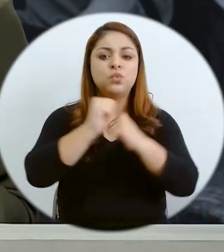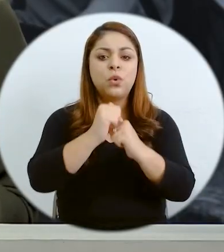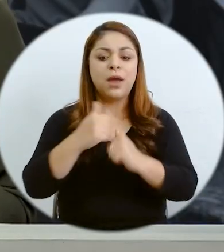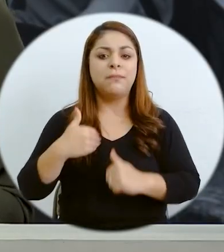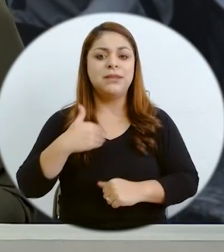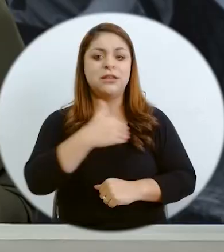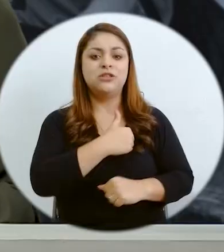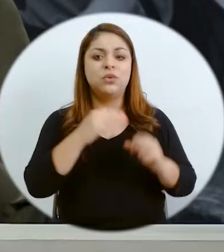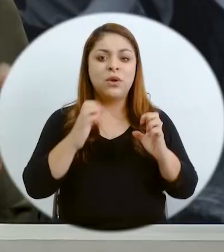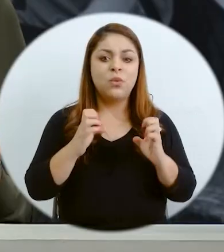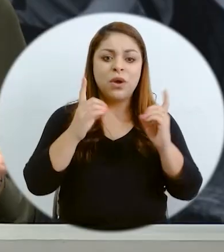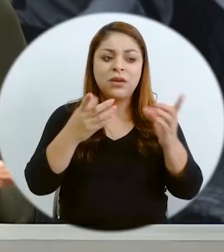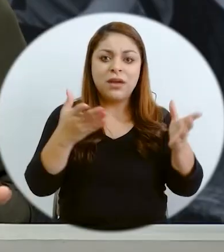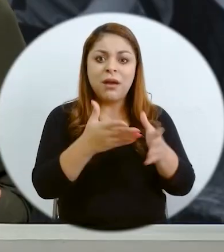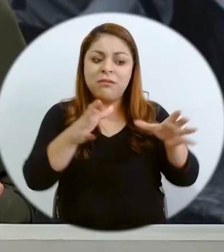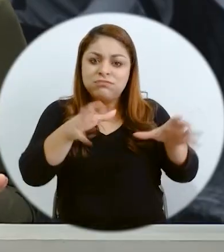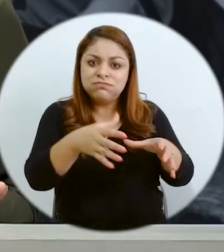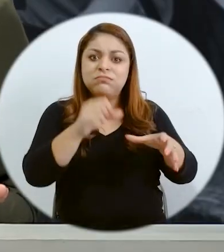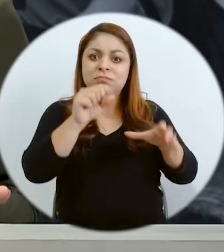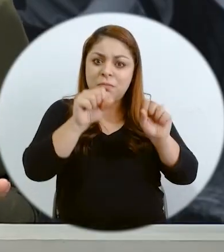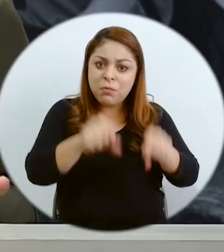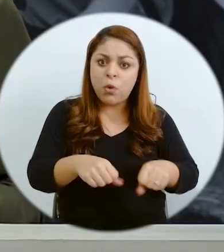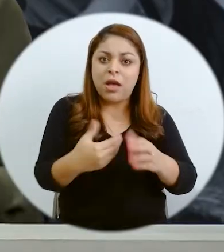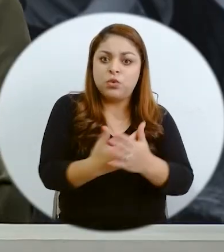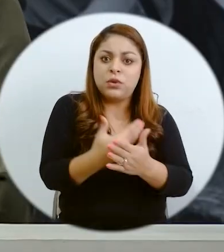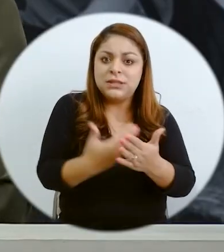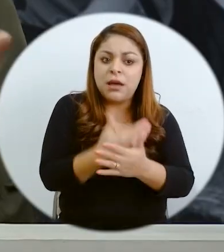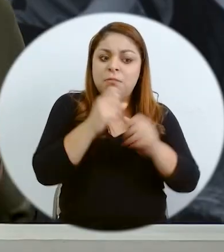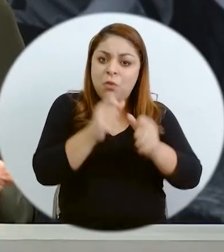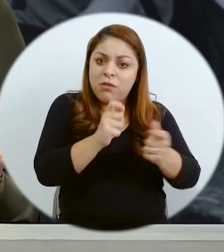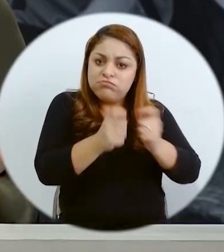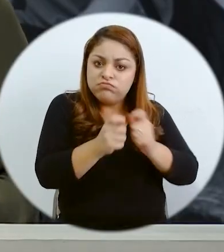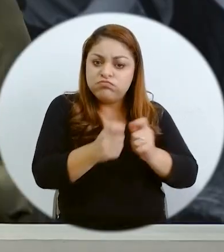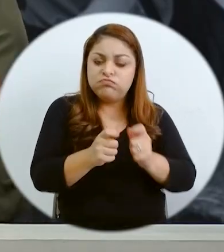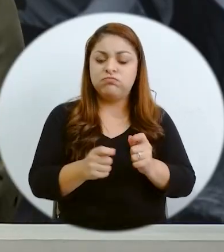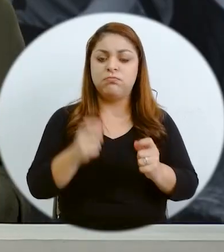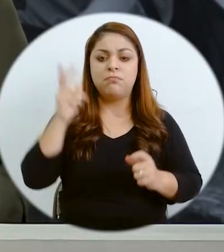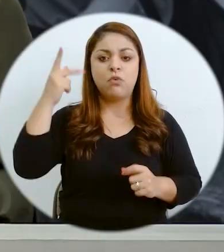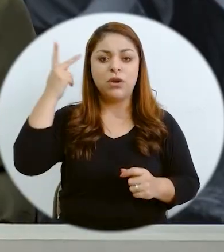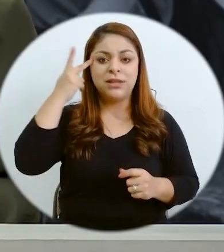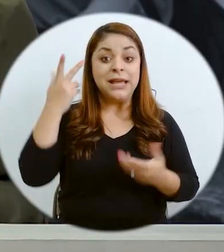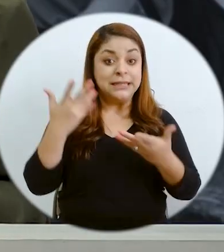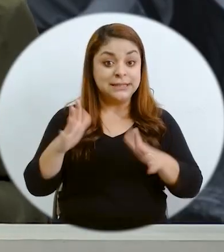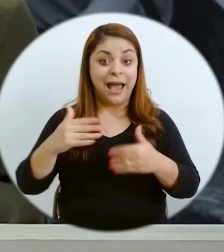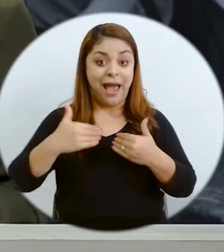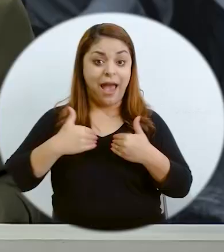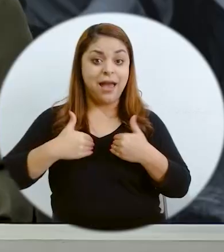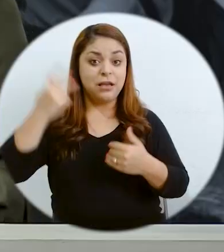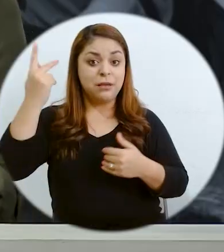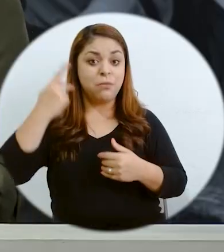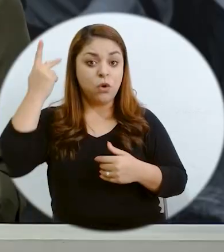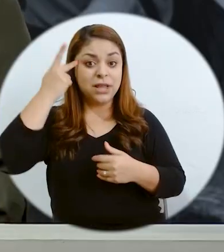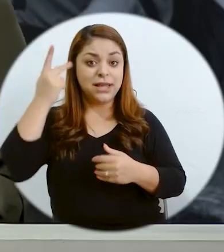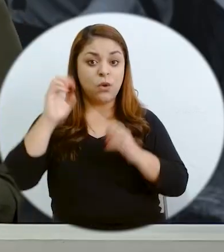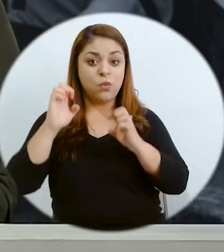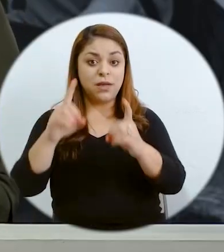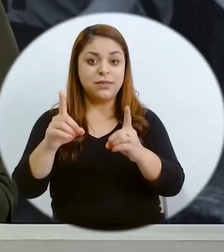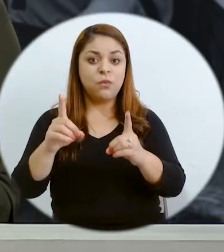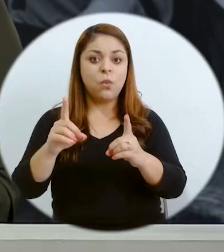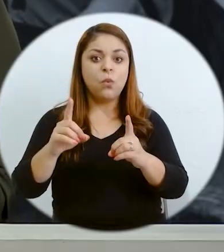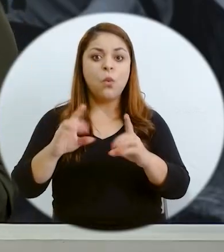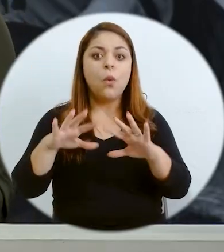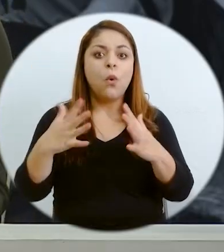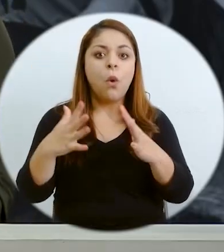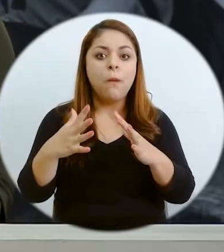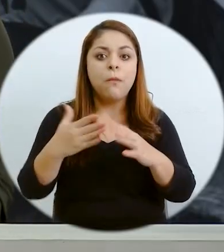del Ministerio de Educación que puede elaborar este tipo de políticas, que puede actualizarlas. Ya hay una política educativa que hay que mejorarle,